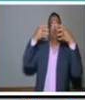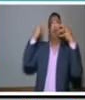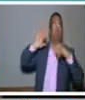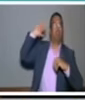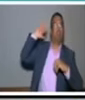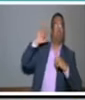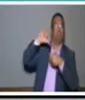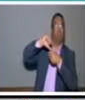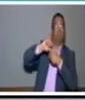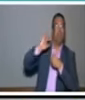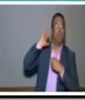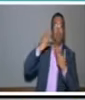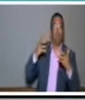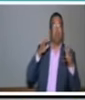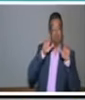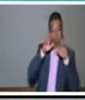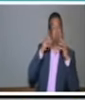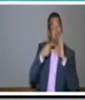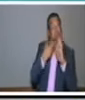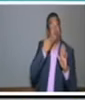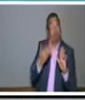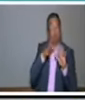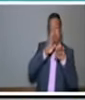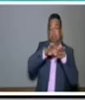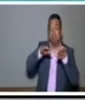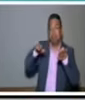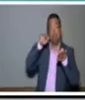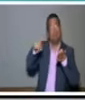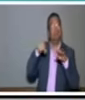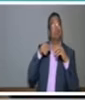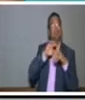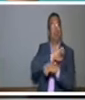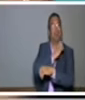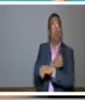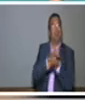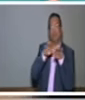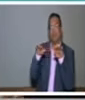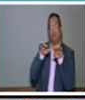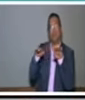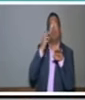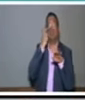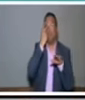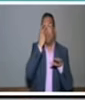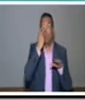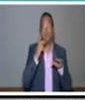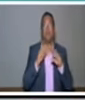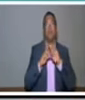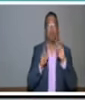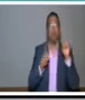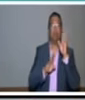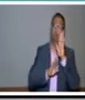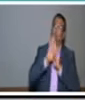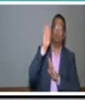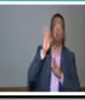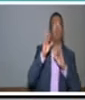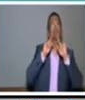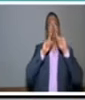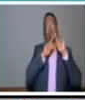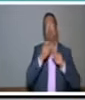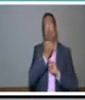con la empresa privada que contribuya a establecer investigación, desarrollo, creación de